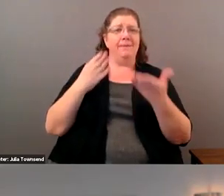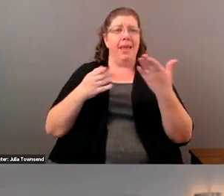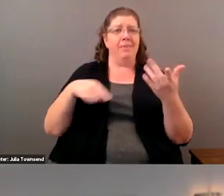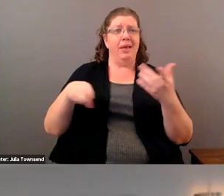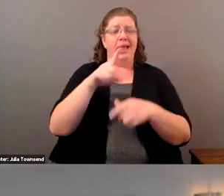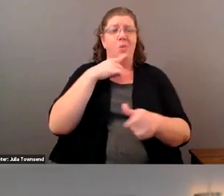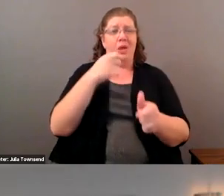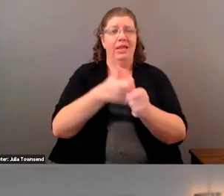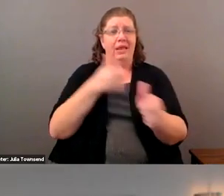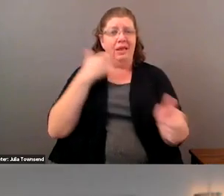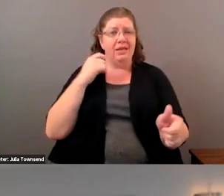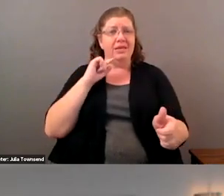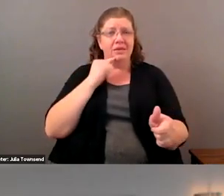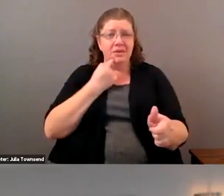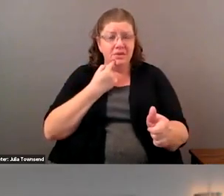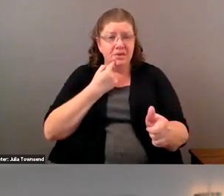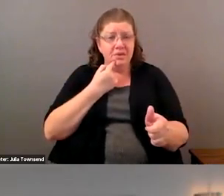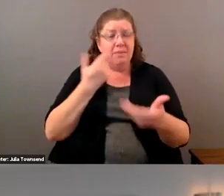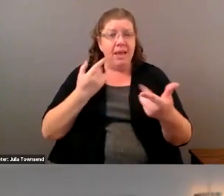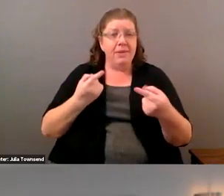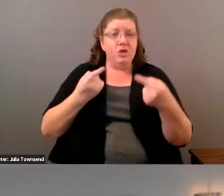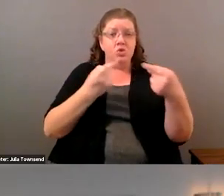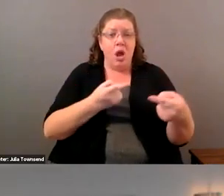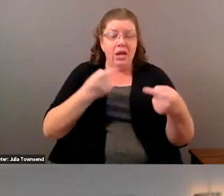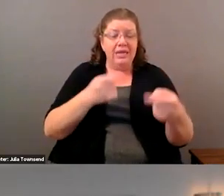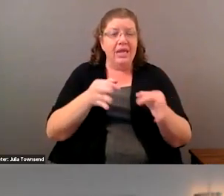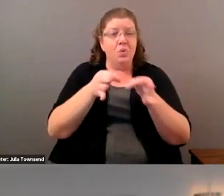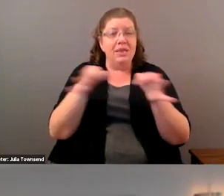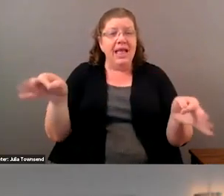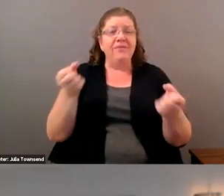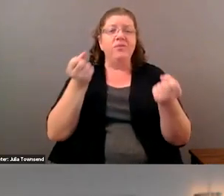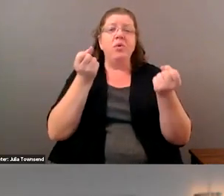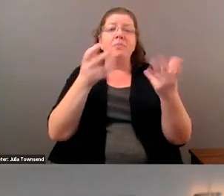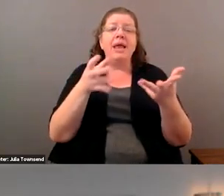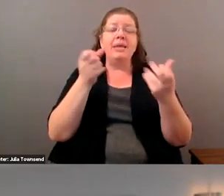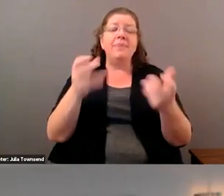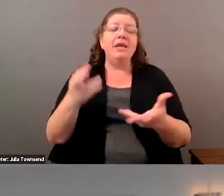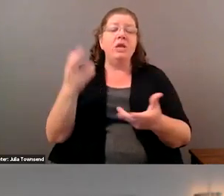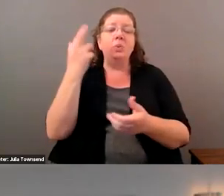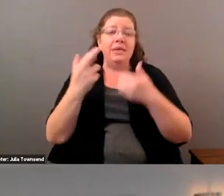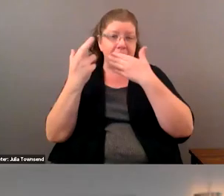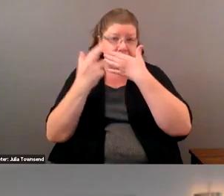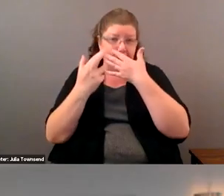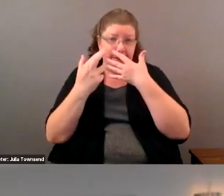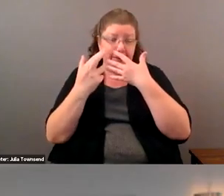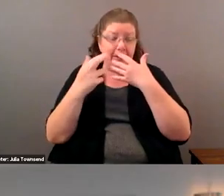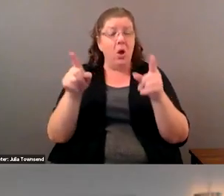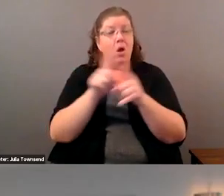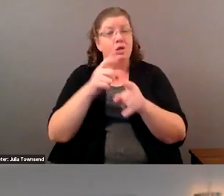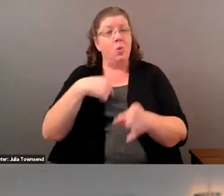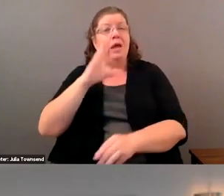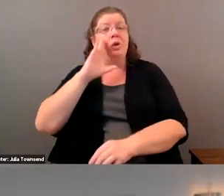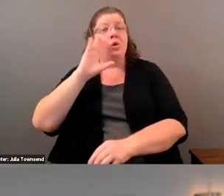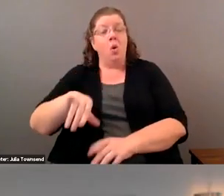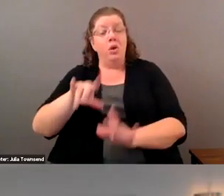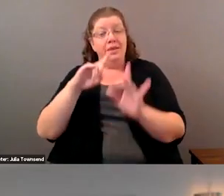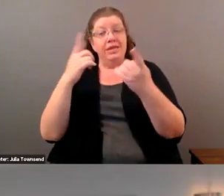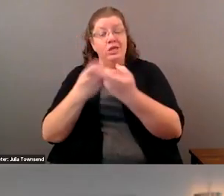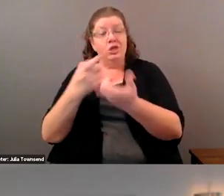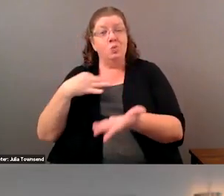y tener los estudiantes que aprenden inglés fuera de educación especial cuando estaban significativamente rezagados y tal vez amateur y 'no